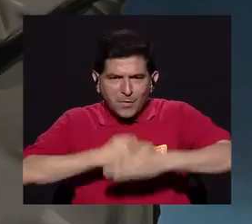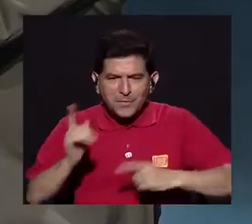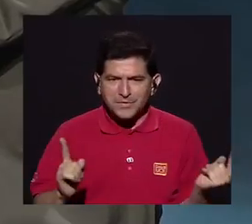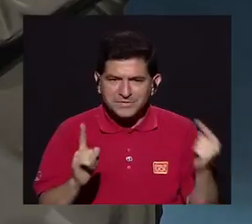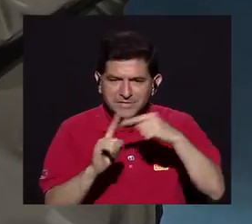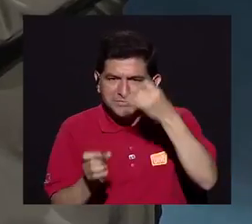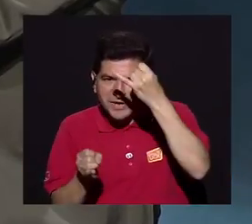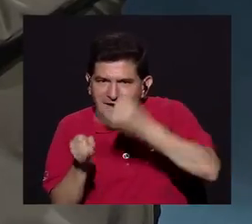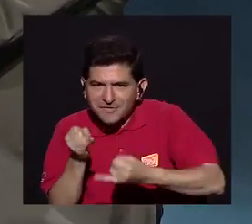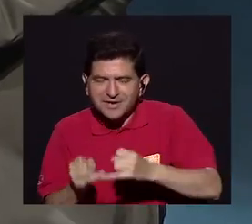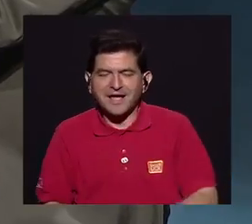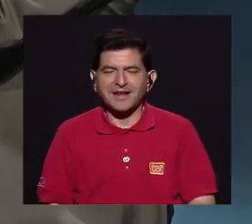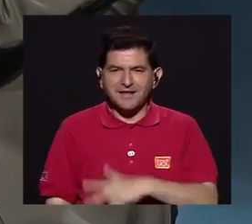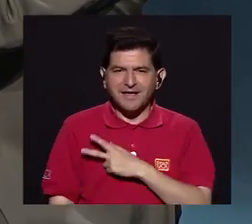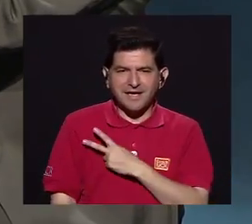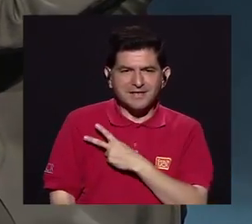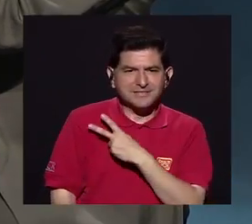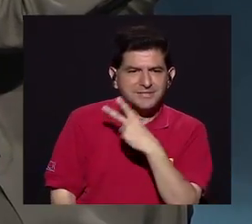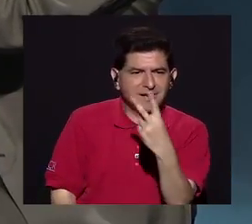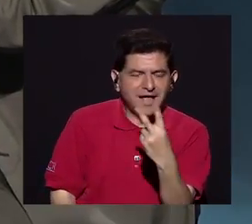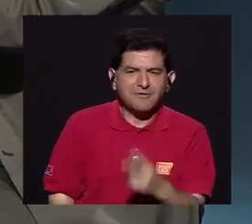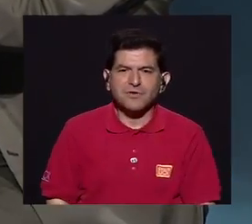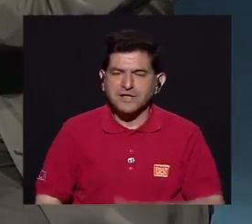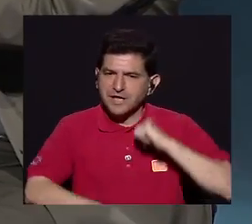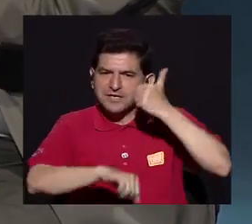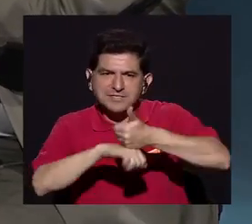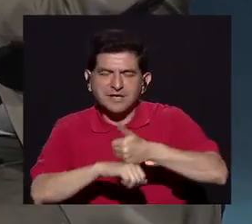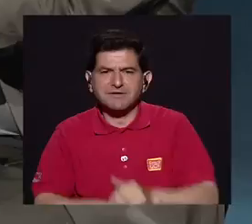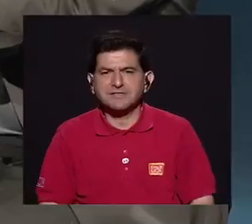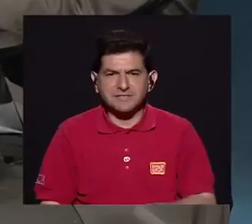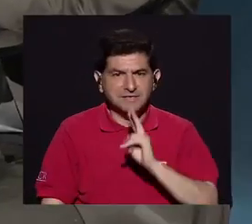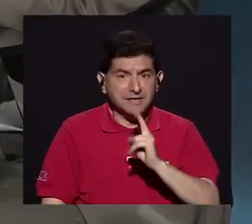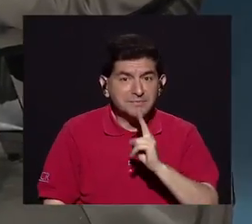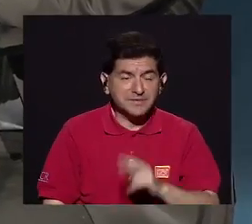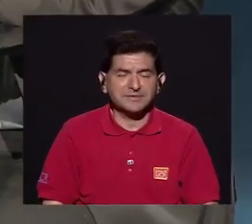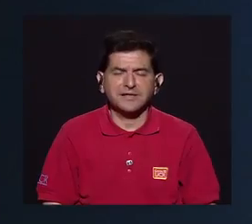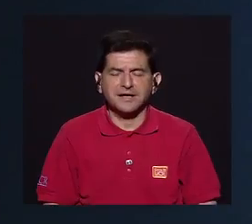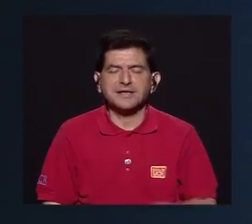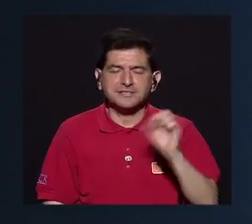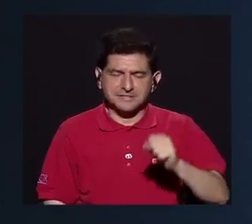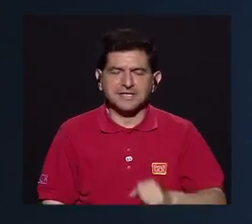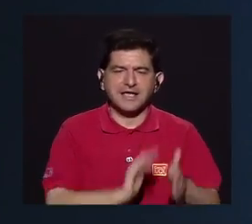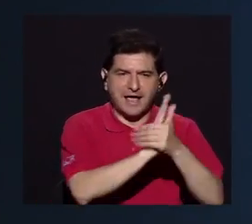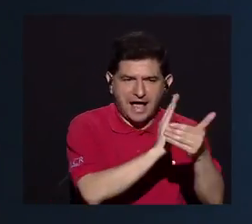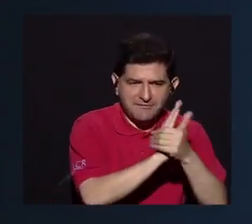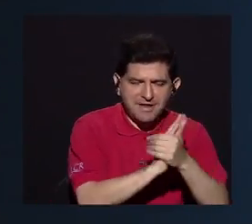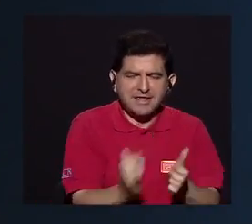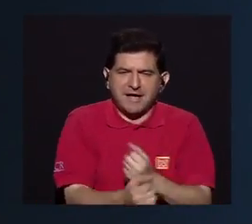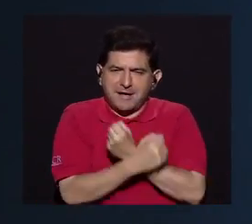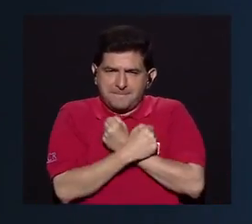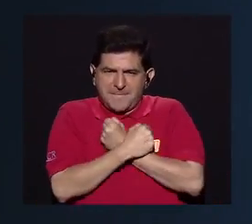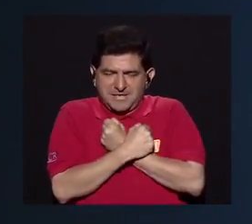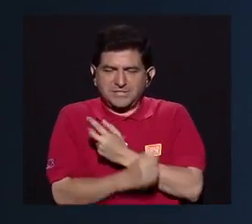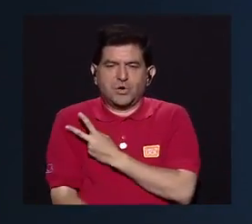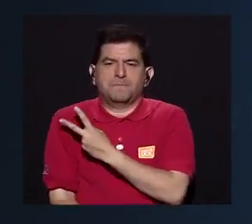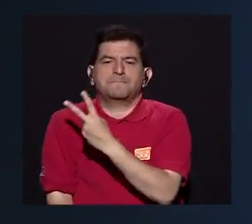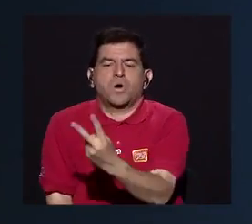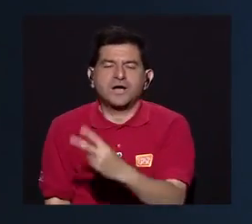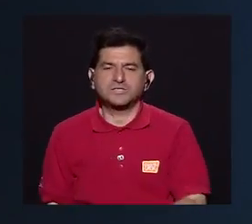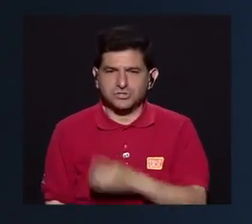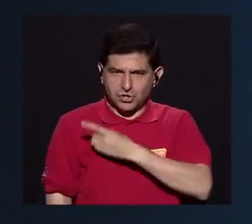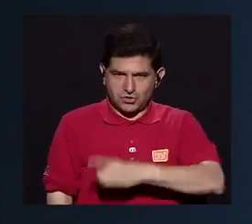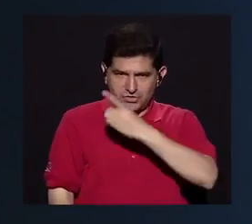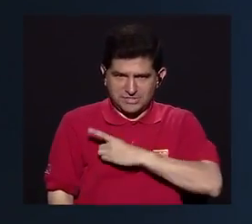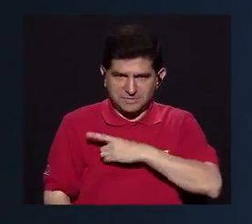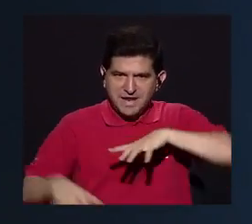llegar a eso que es la voluntad vuelta a creación. Entonces mezclamos talento, pasión, vocación,